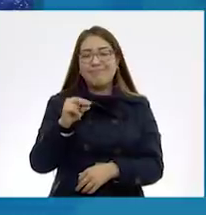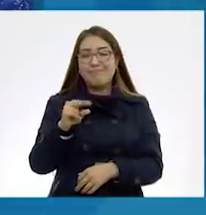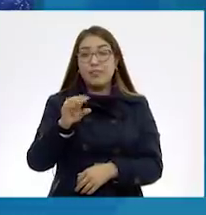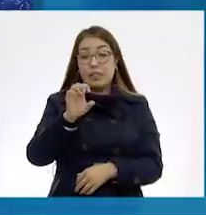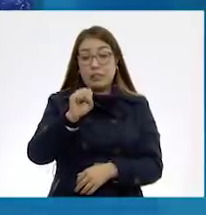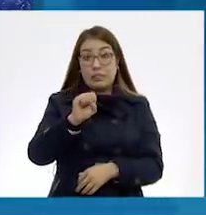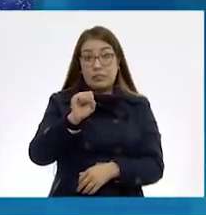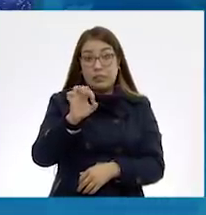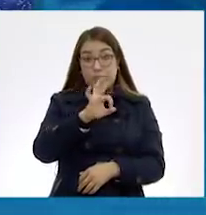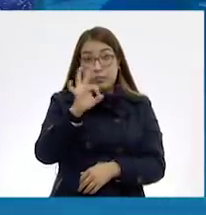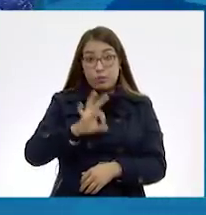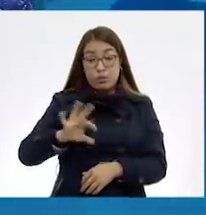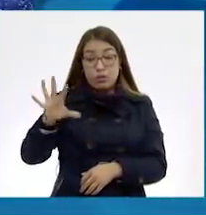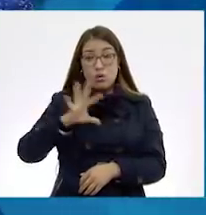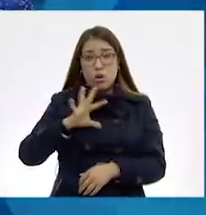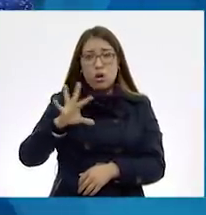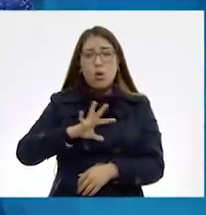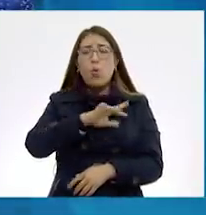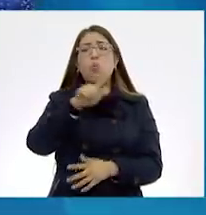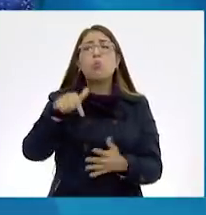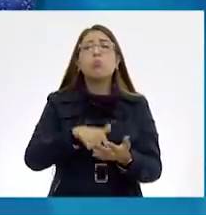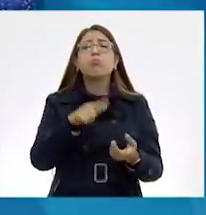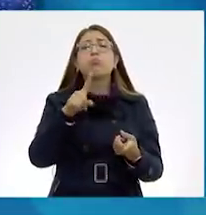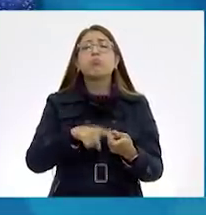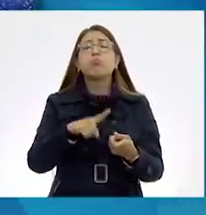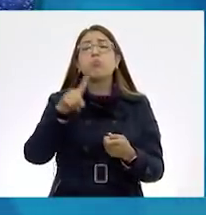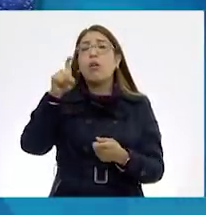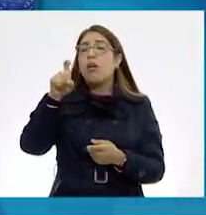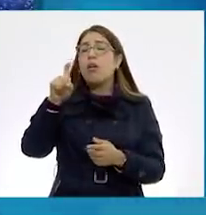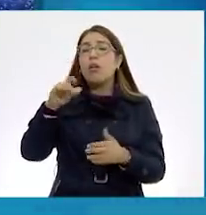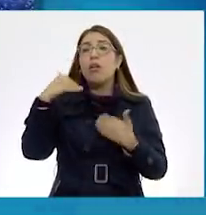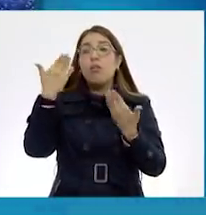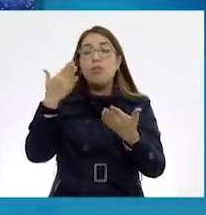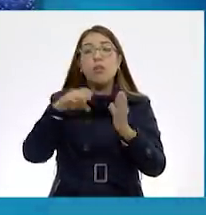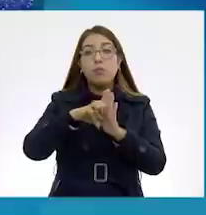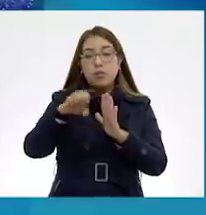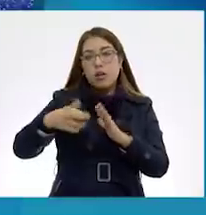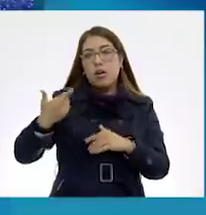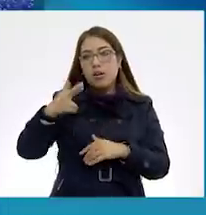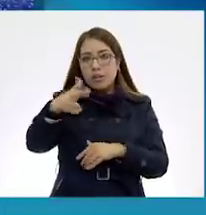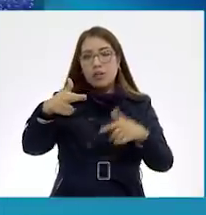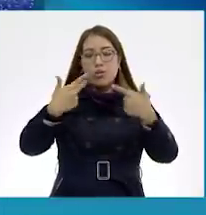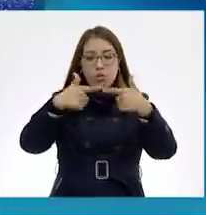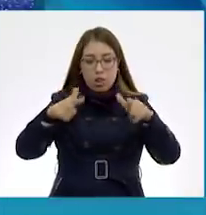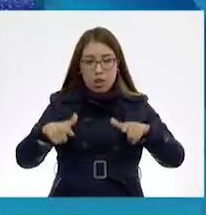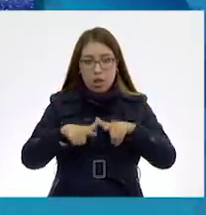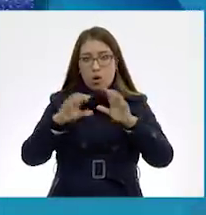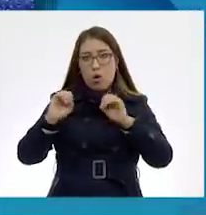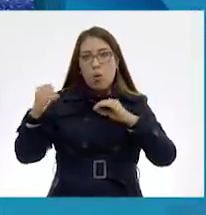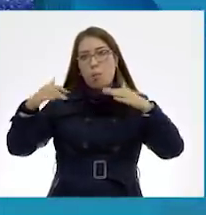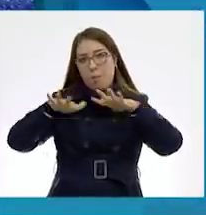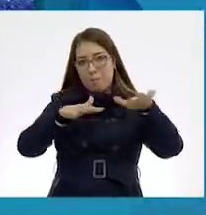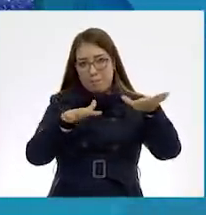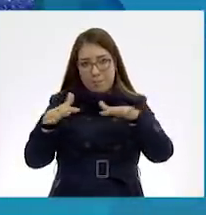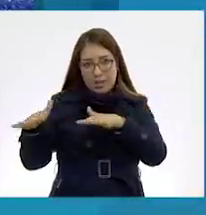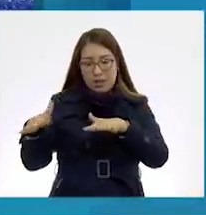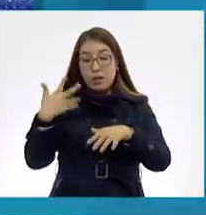país proviene de fuentes superficiales, ríos, arroyos y lagos, mientras